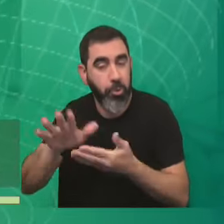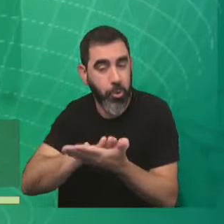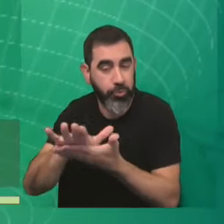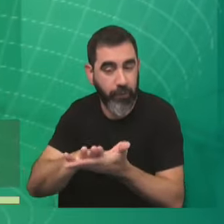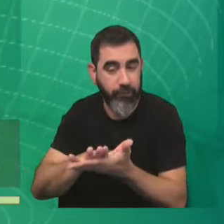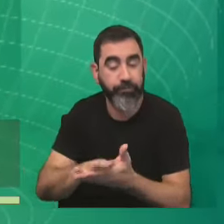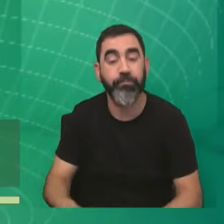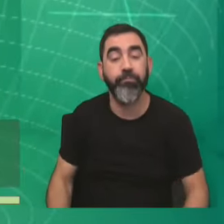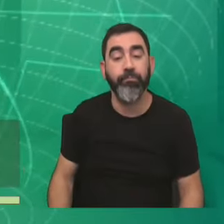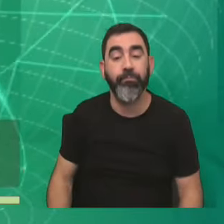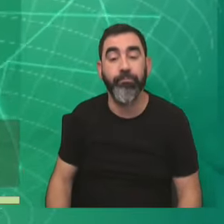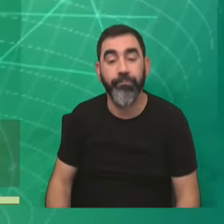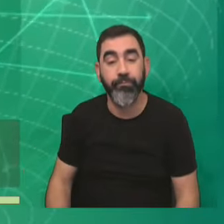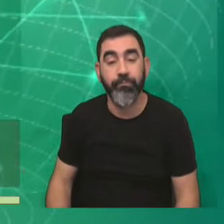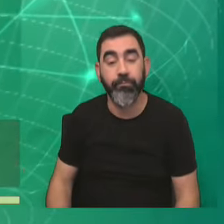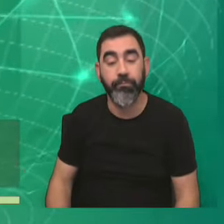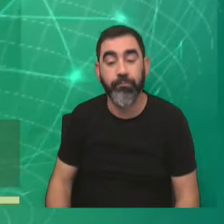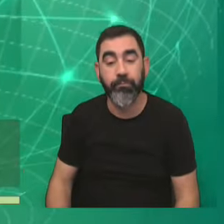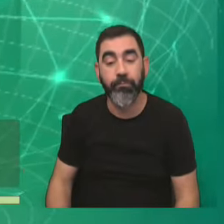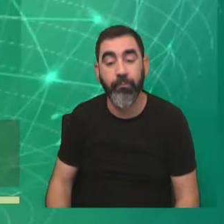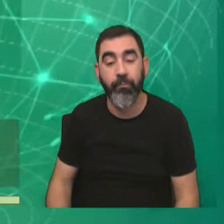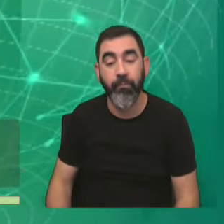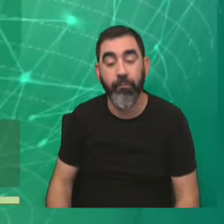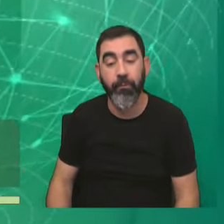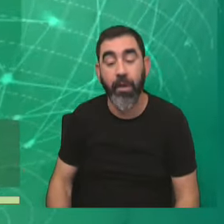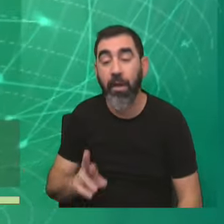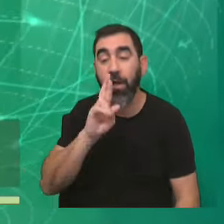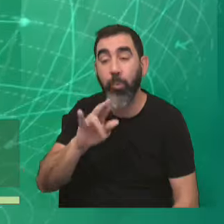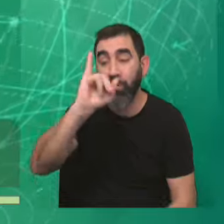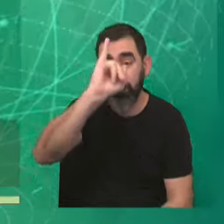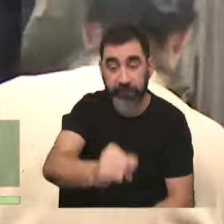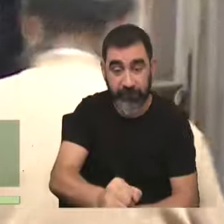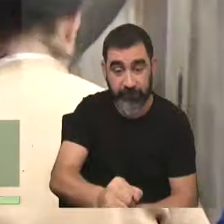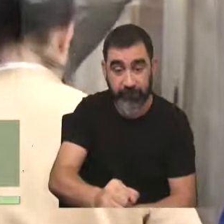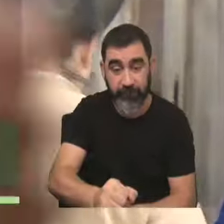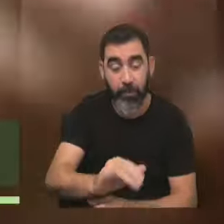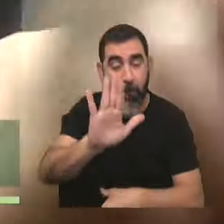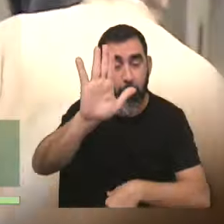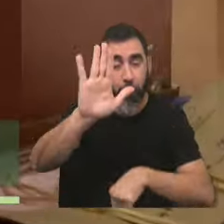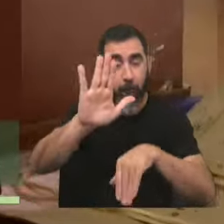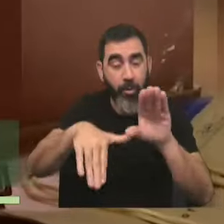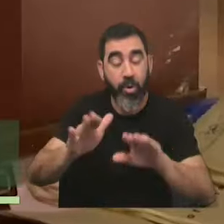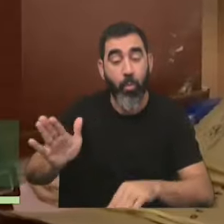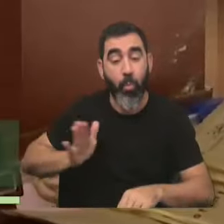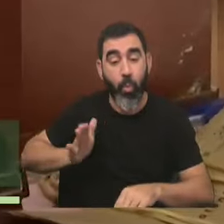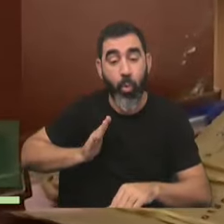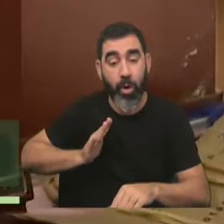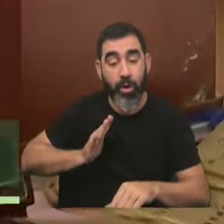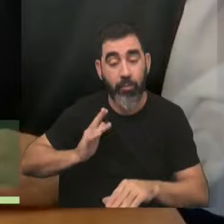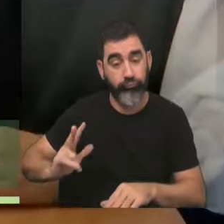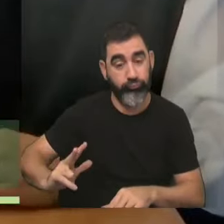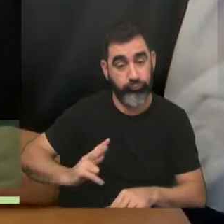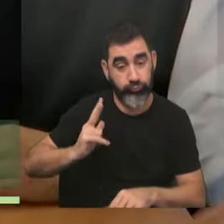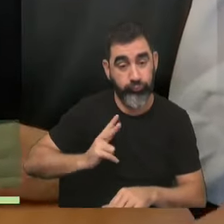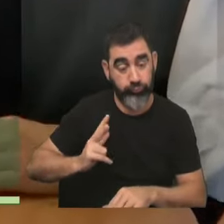contestó de acuerdo con el detalle publicado por la diaria quienes contestaron afirmativamente son en mayor medida mujeres de nivel socioeconómico